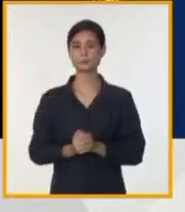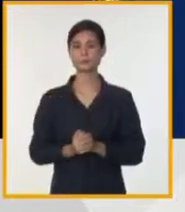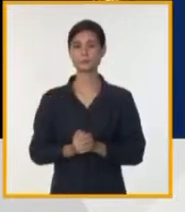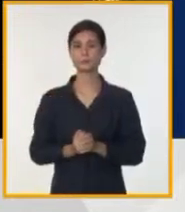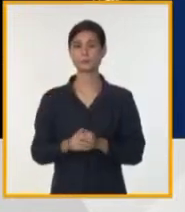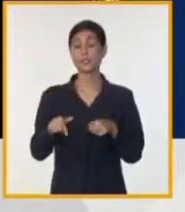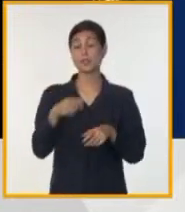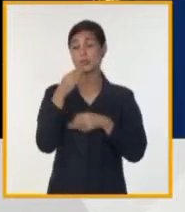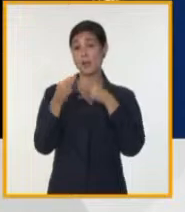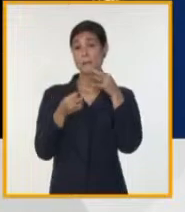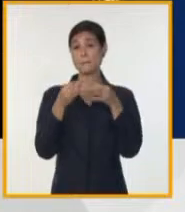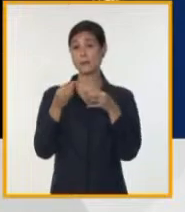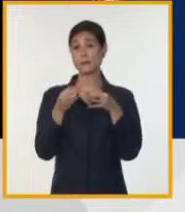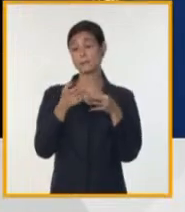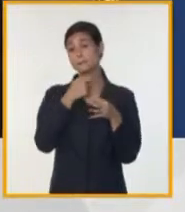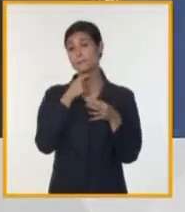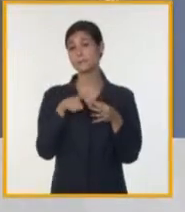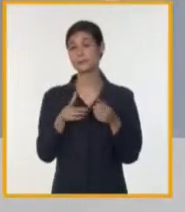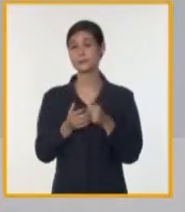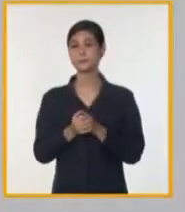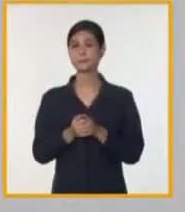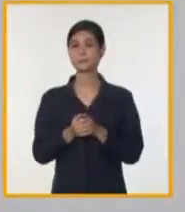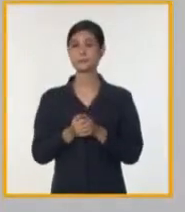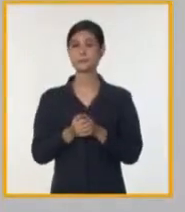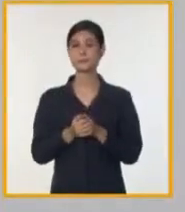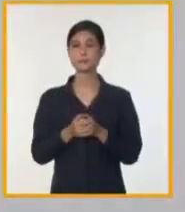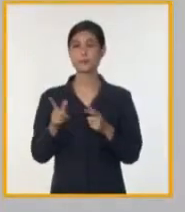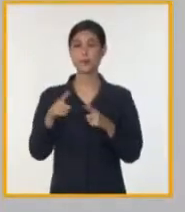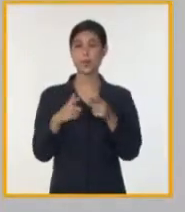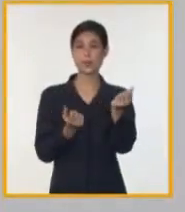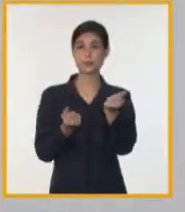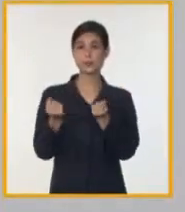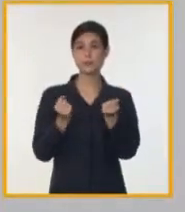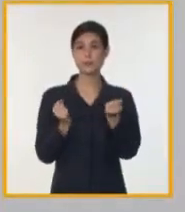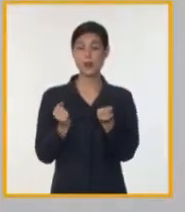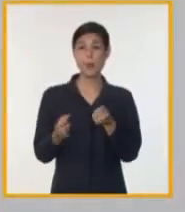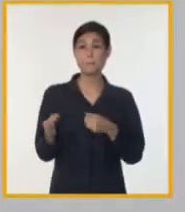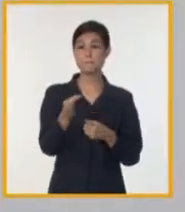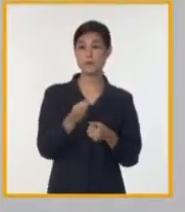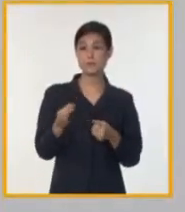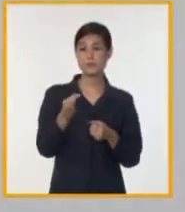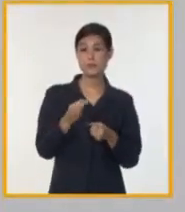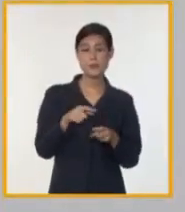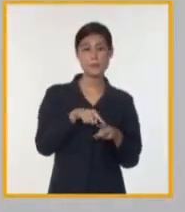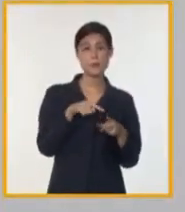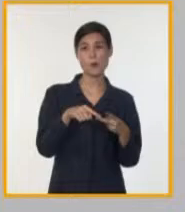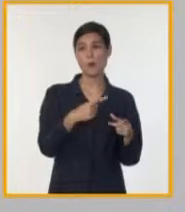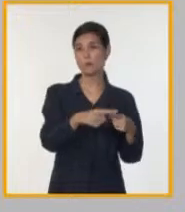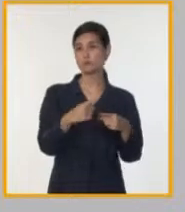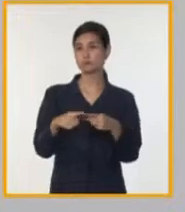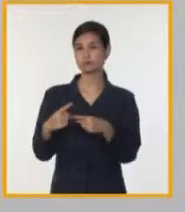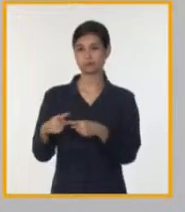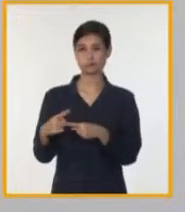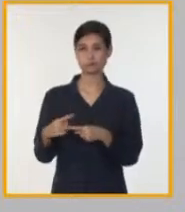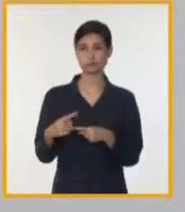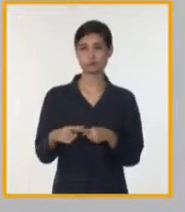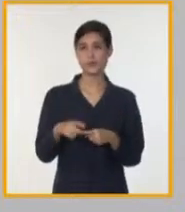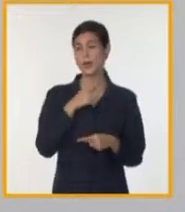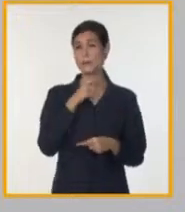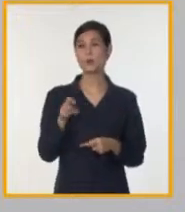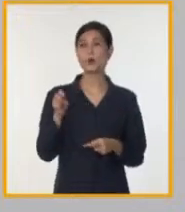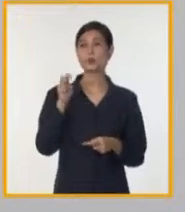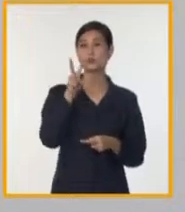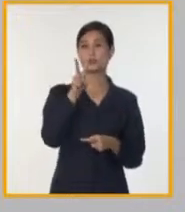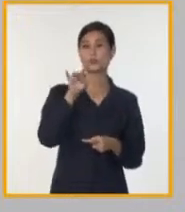argumentaba, al no realizar las transportaciones intermunicipales y urbanas, lo que transporta son 260 millones